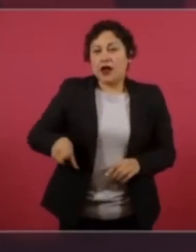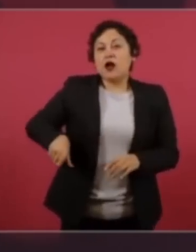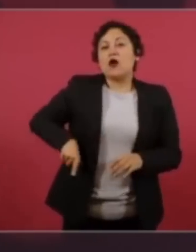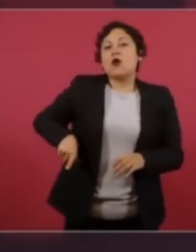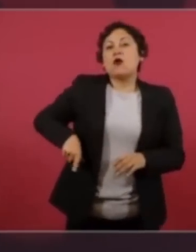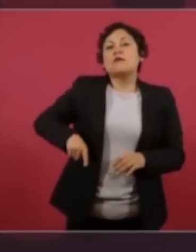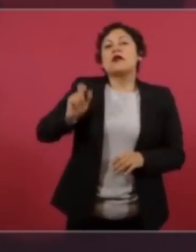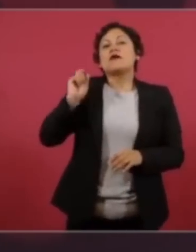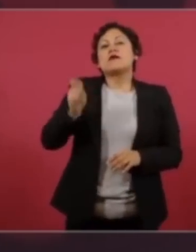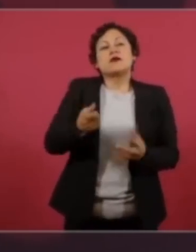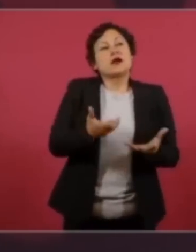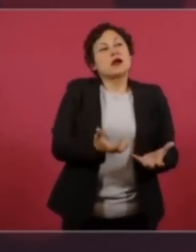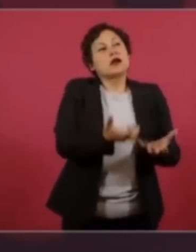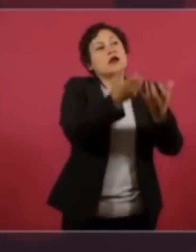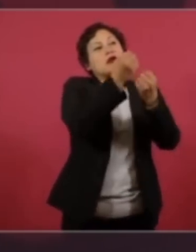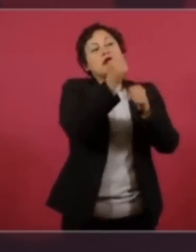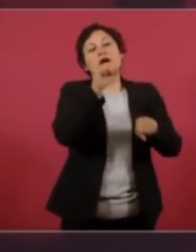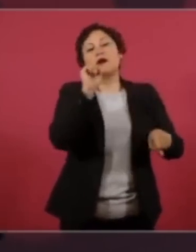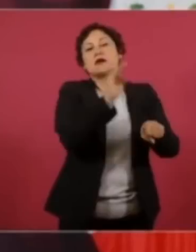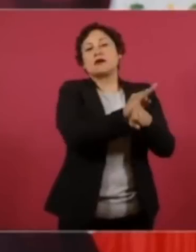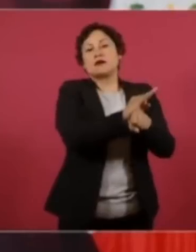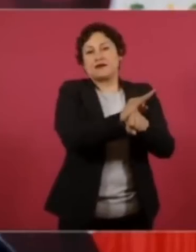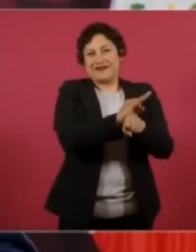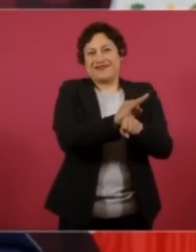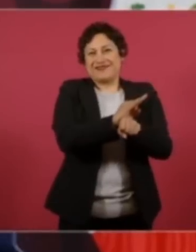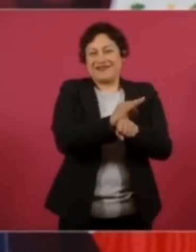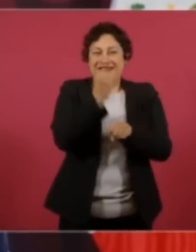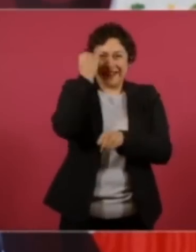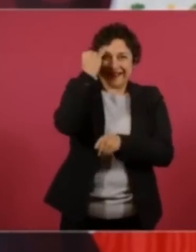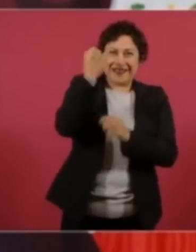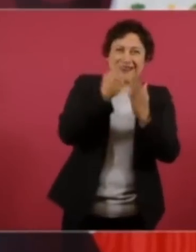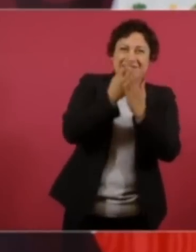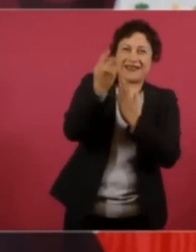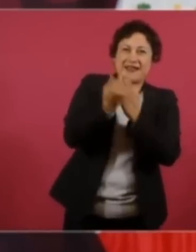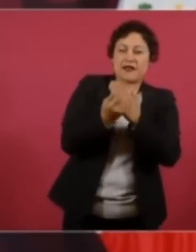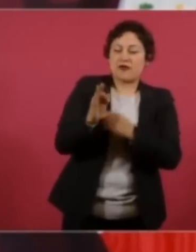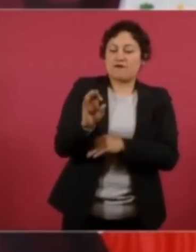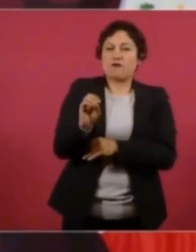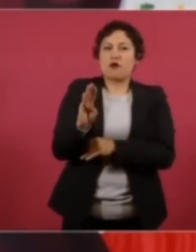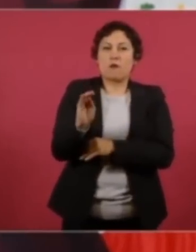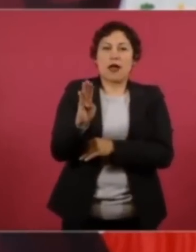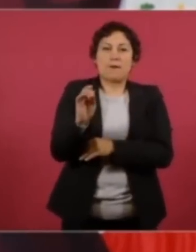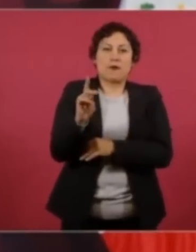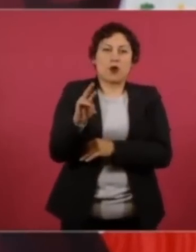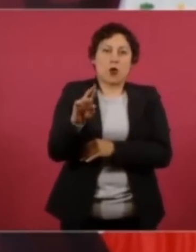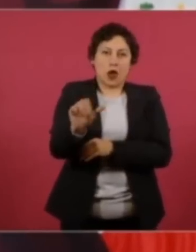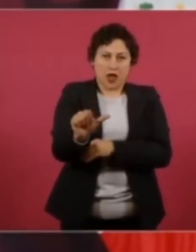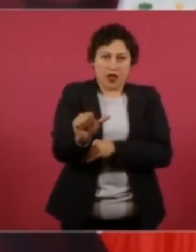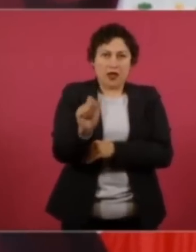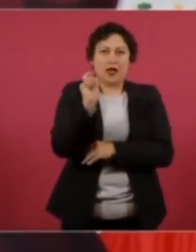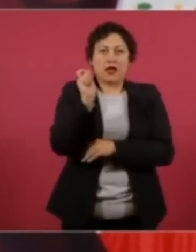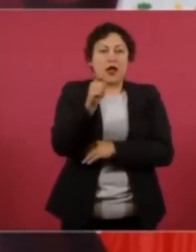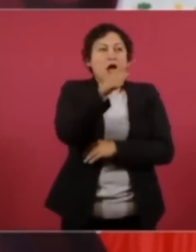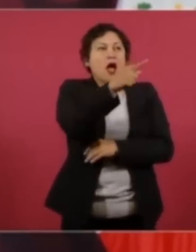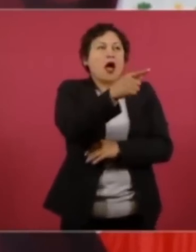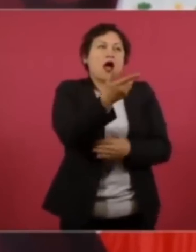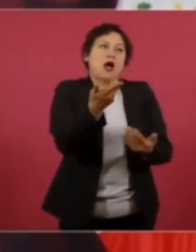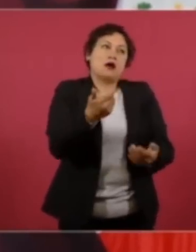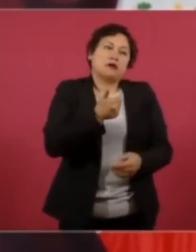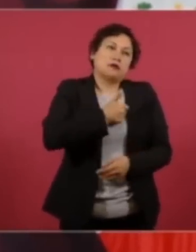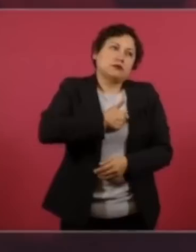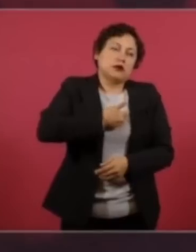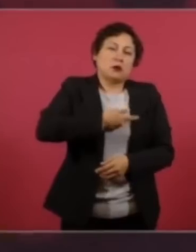¿sí?, a los de arriba, cuando convierten las deudas de unos cuantos en deuda pública, no